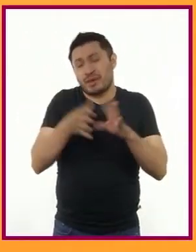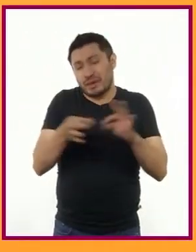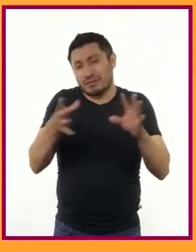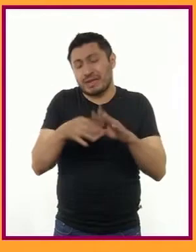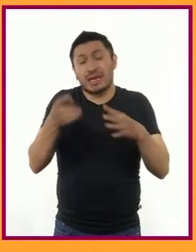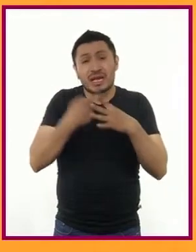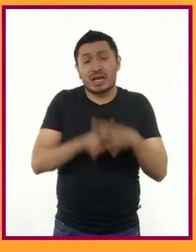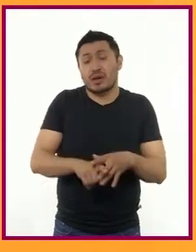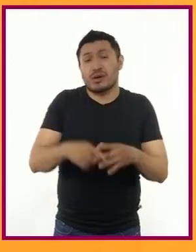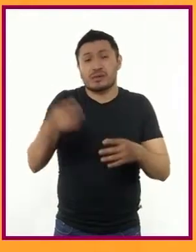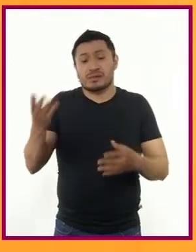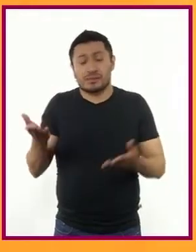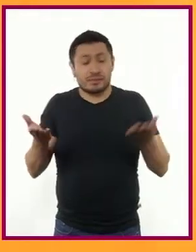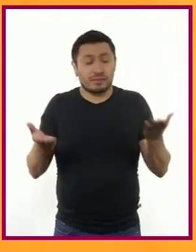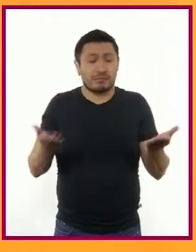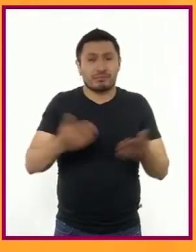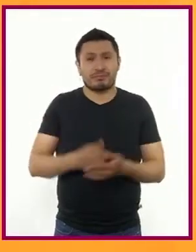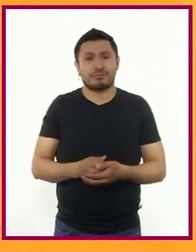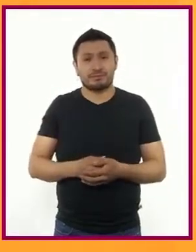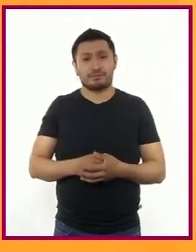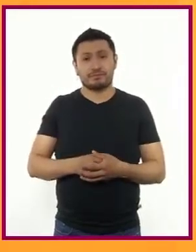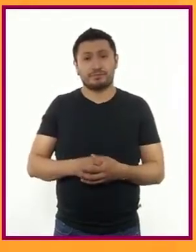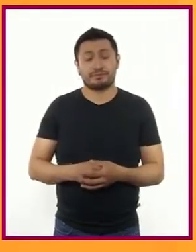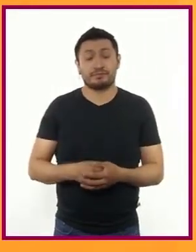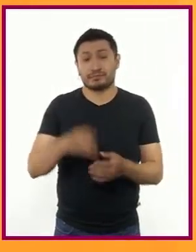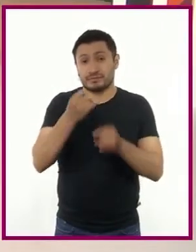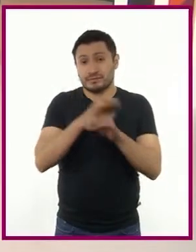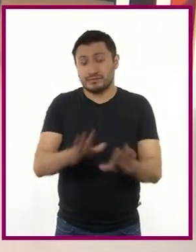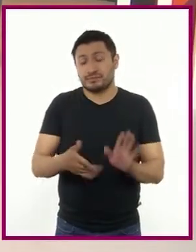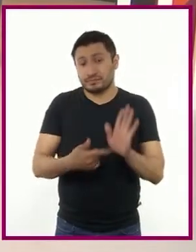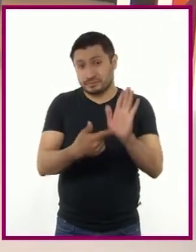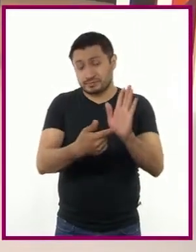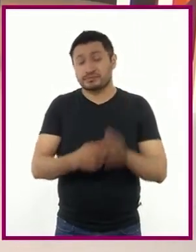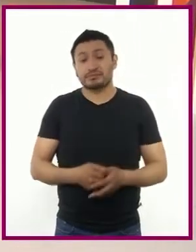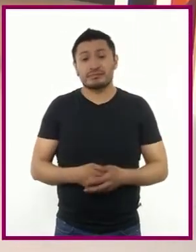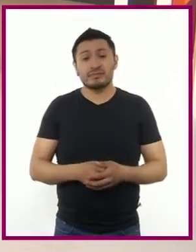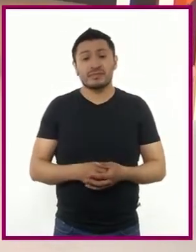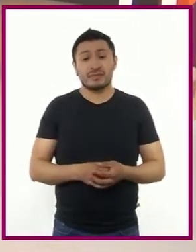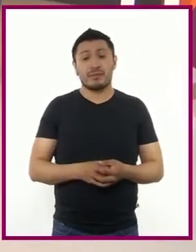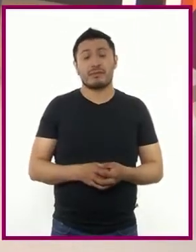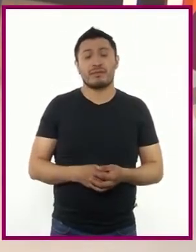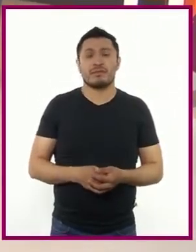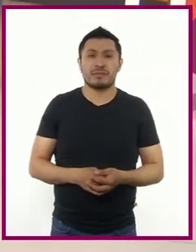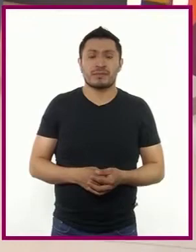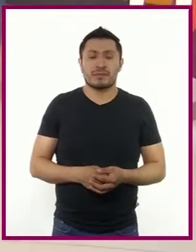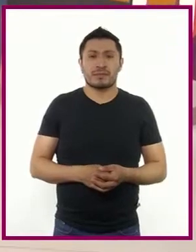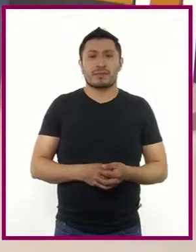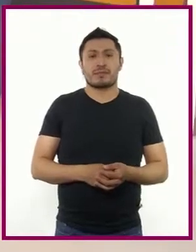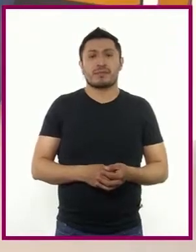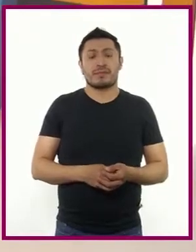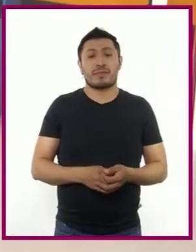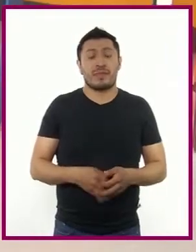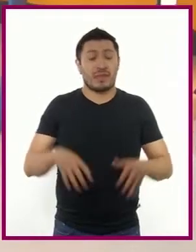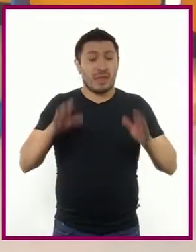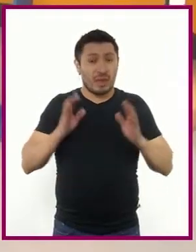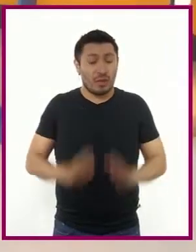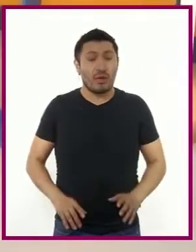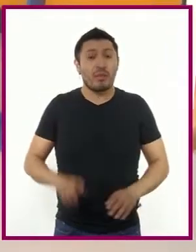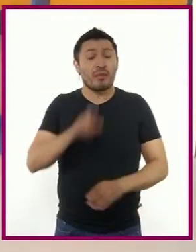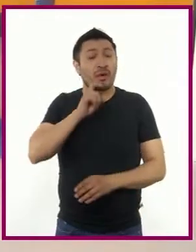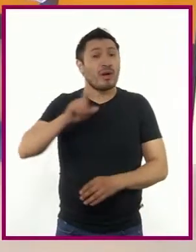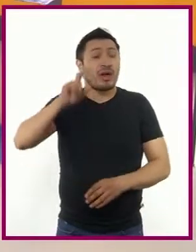parte de ambas monografías con esta información. Los órganos sexuales primarios son